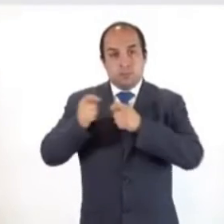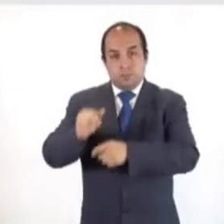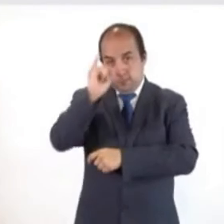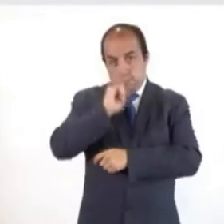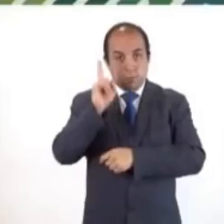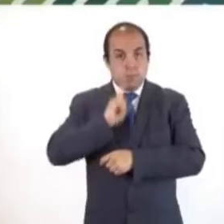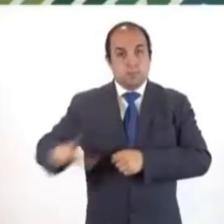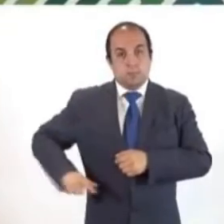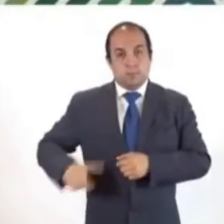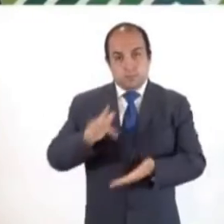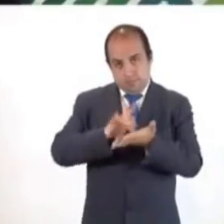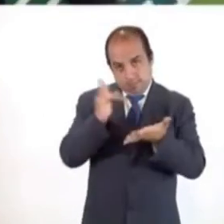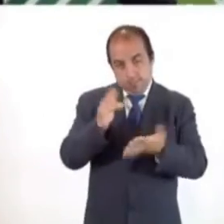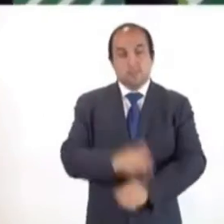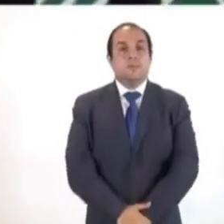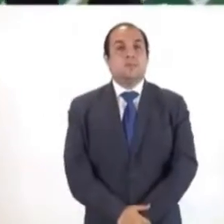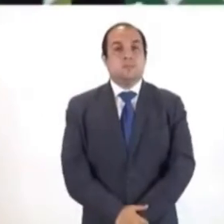jefa de gobierno. Muchas gracias.